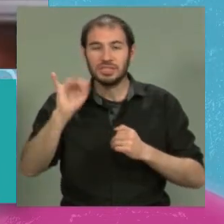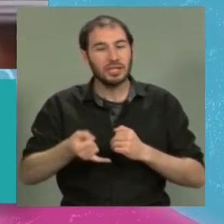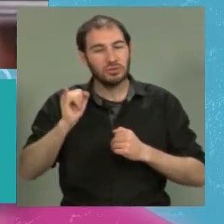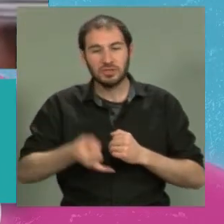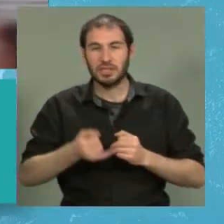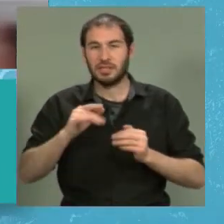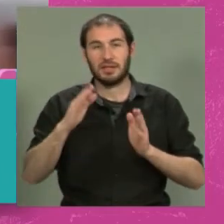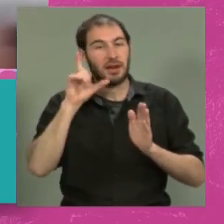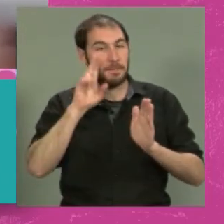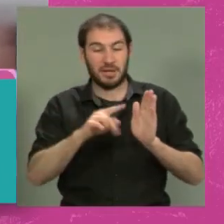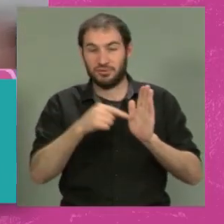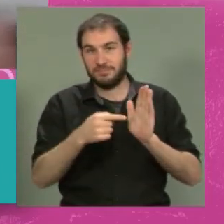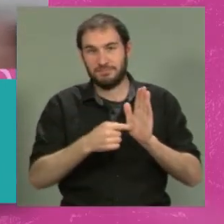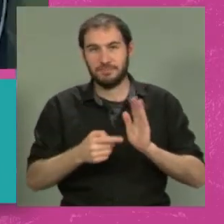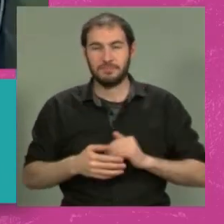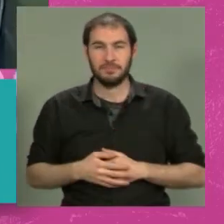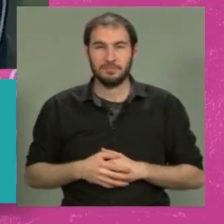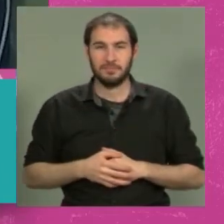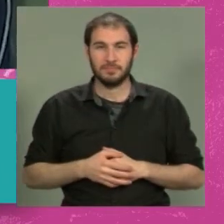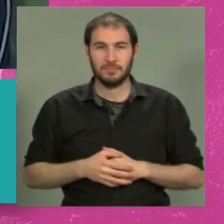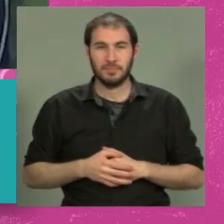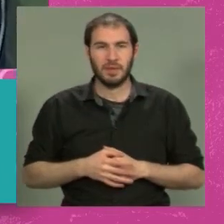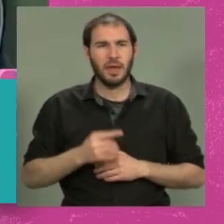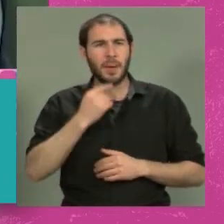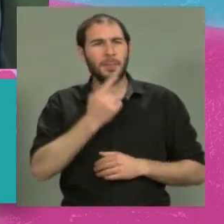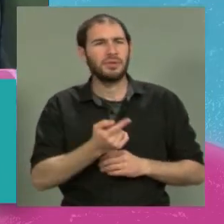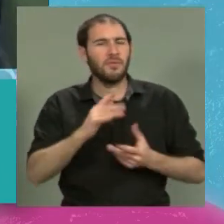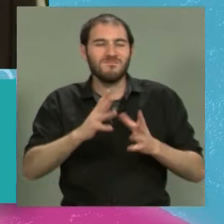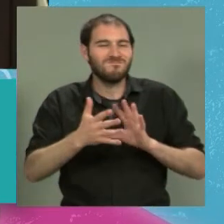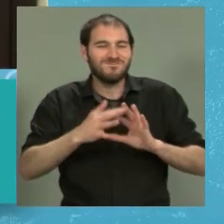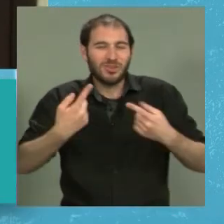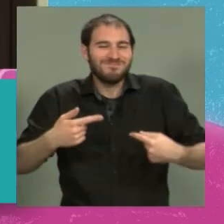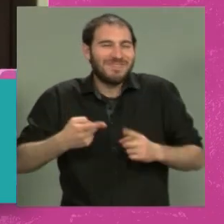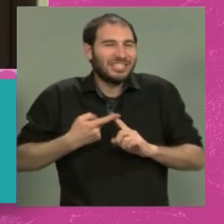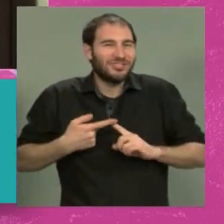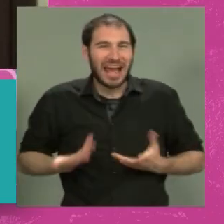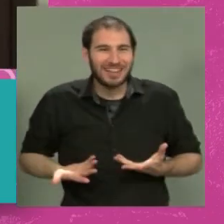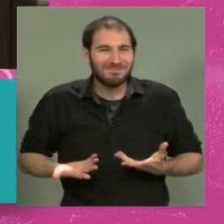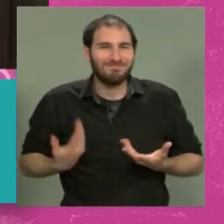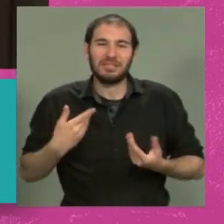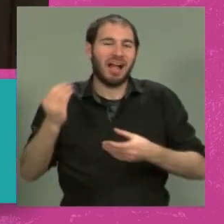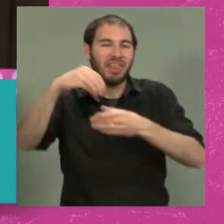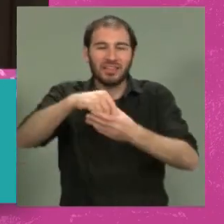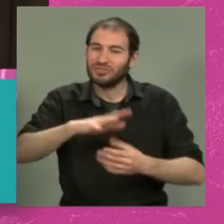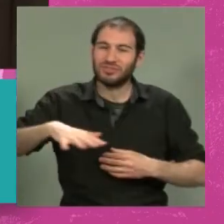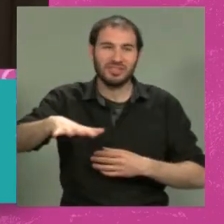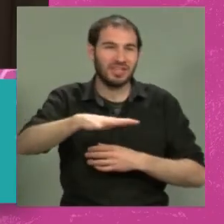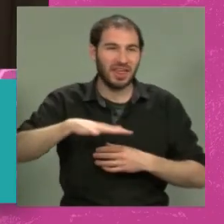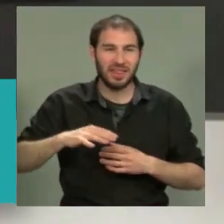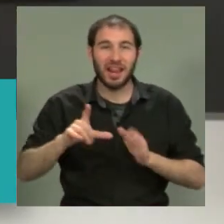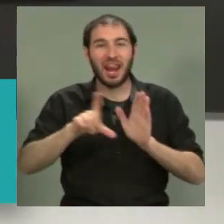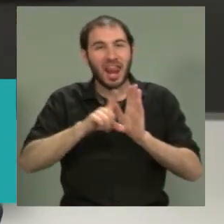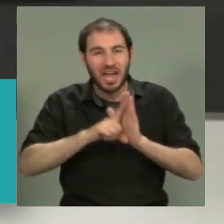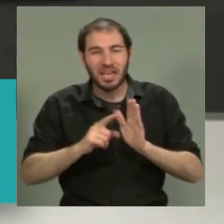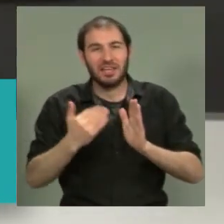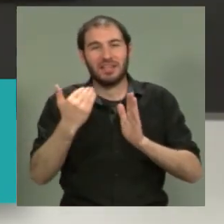debemos ajustarnos a la legislación. Es algo tan personal, ¿no? Pero a la vez vivimos en una sociedad y hay leyes,